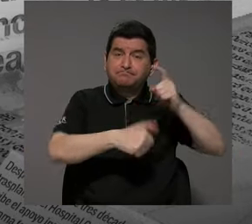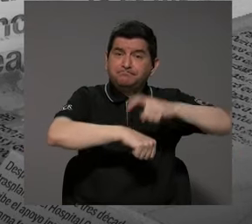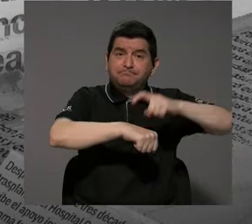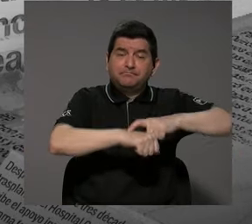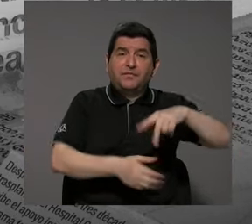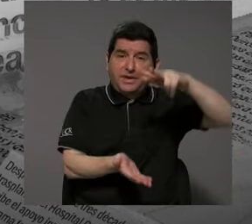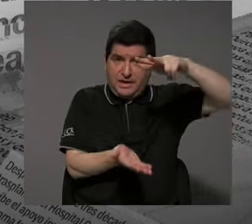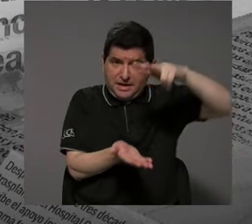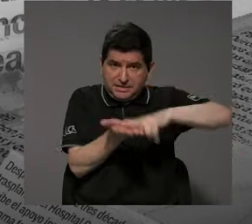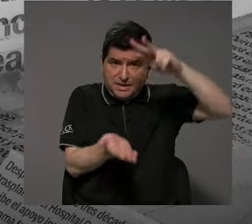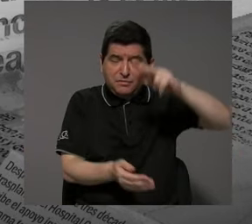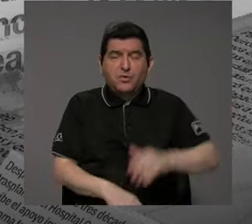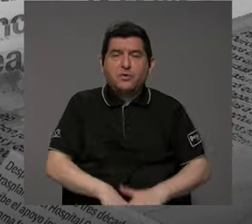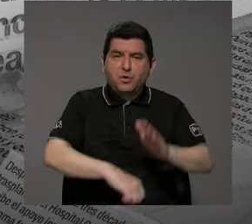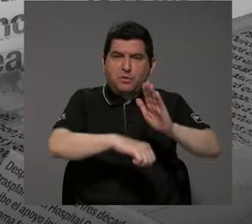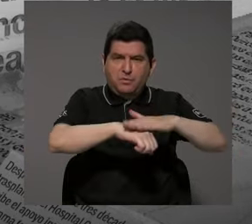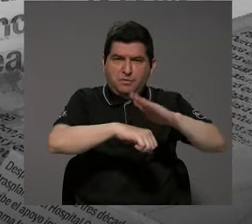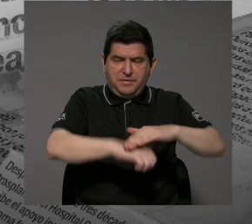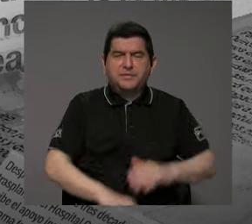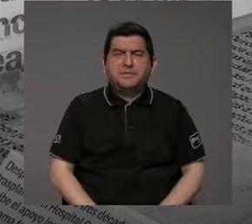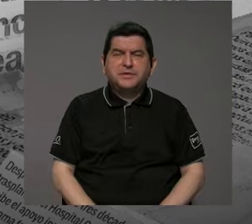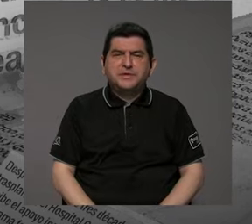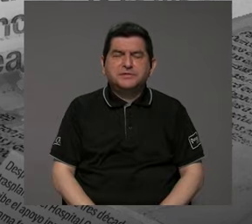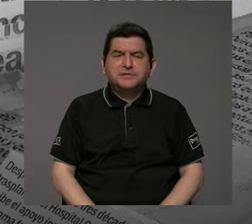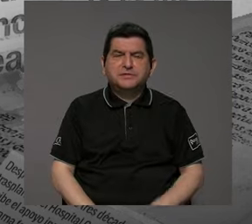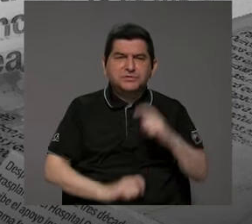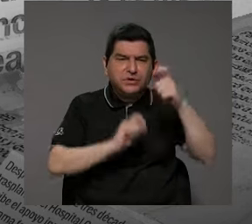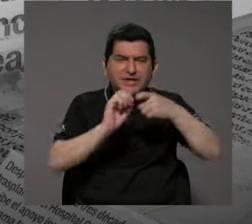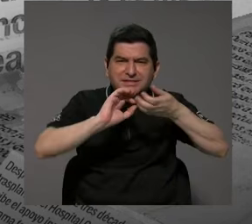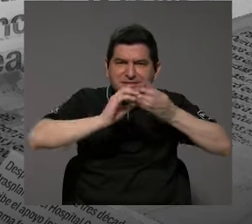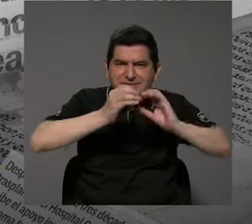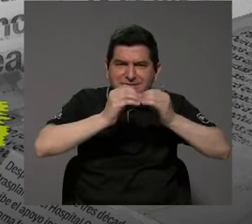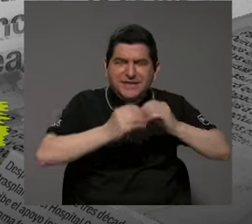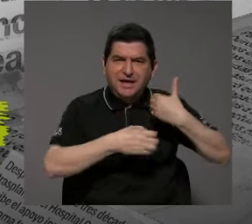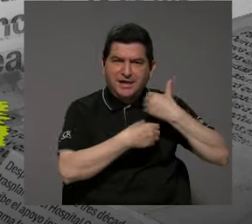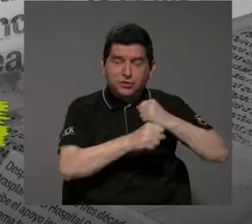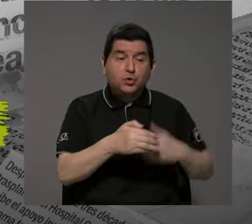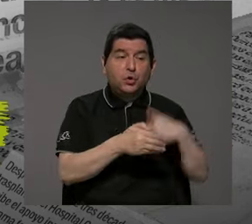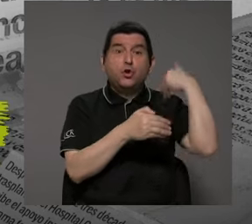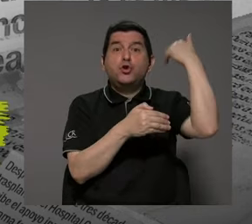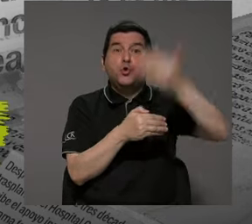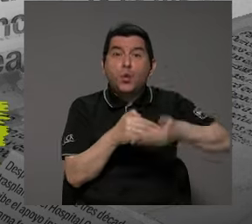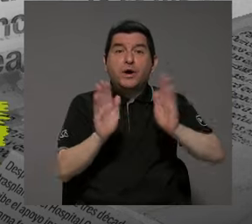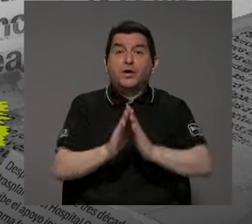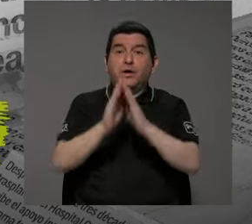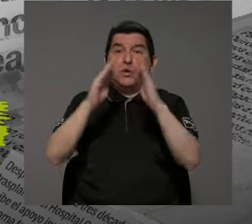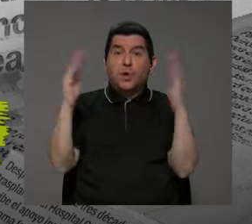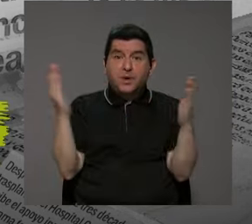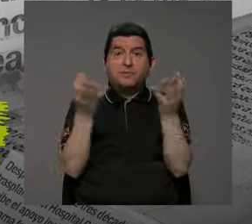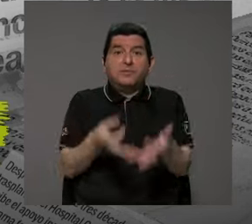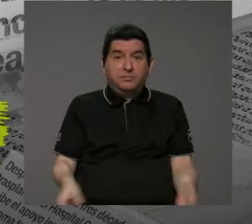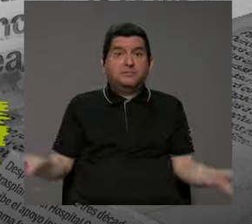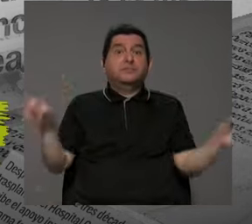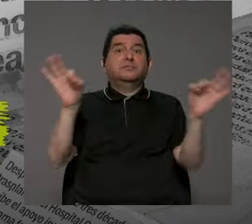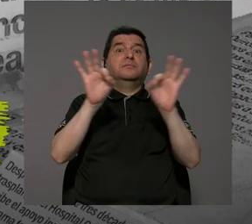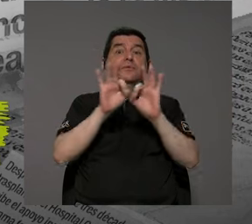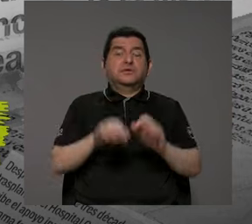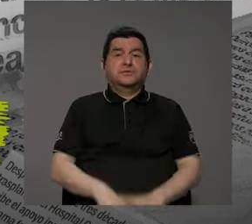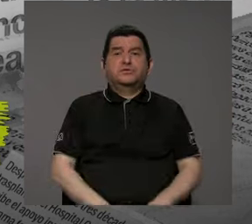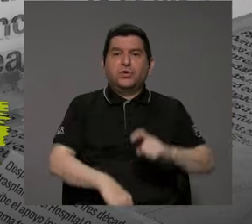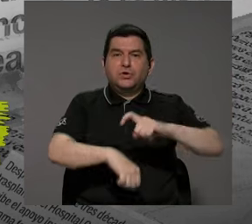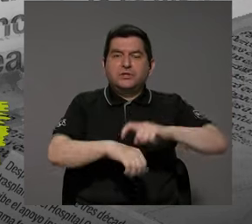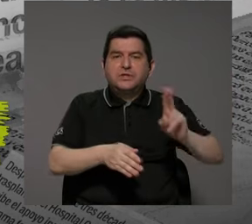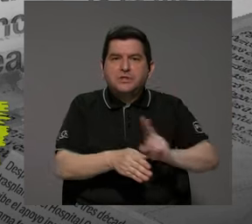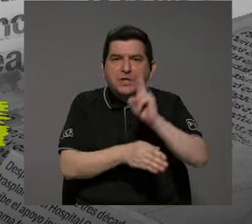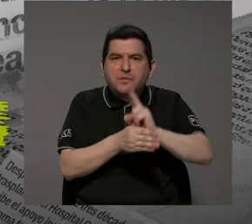aprobó el el permiso para una cantidad determinada de municipalidades y que luego se amplió considerablemente esa vida útil